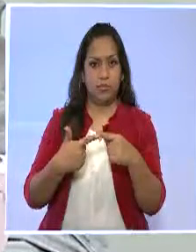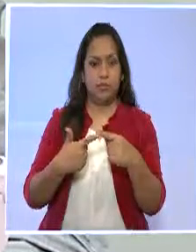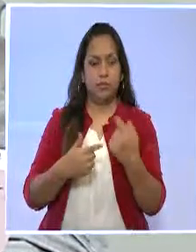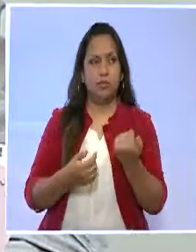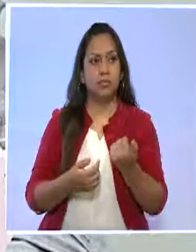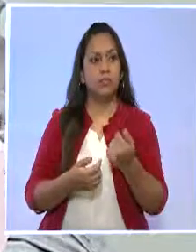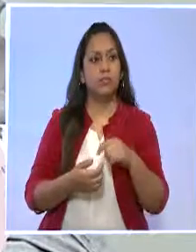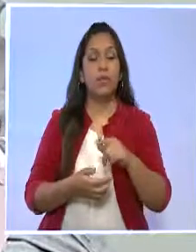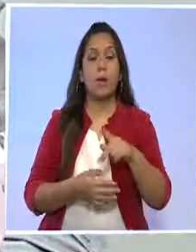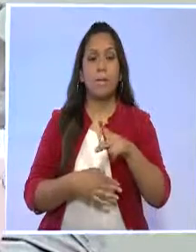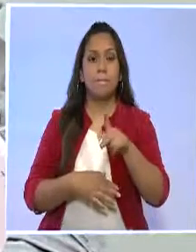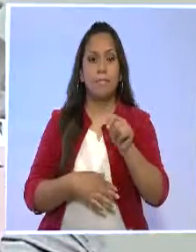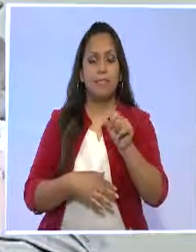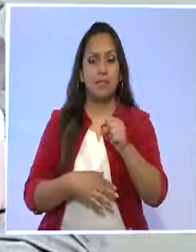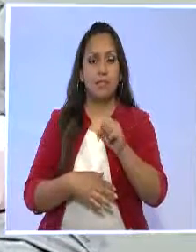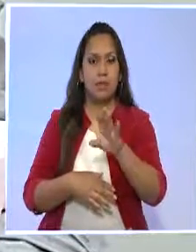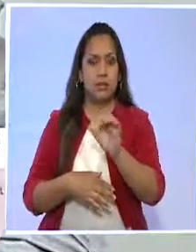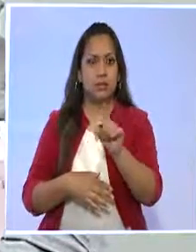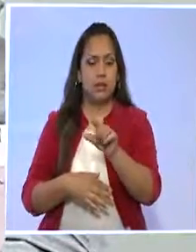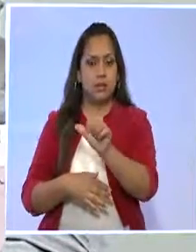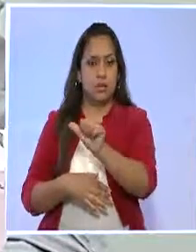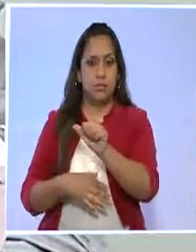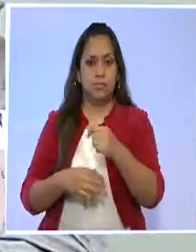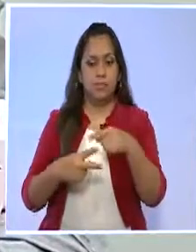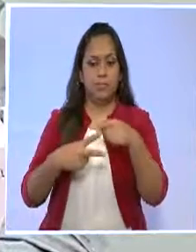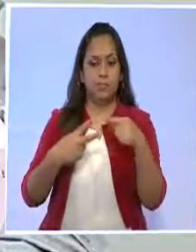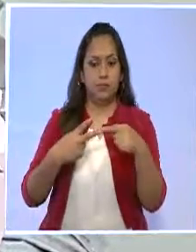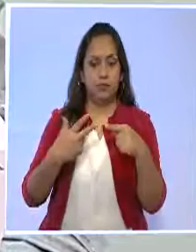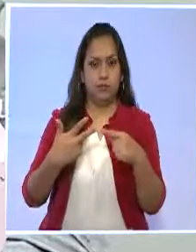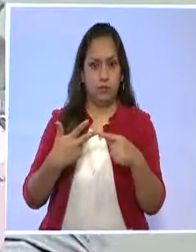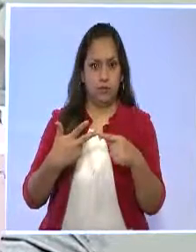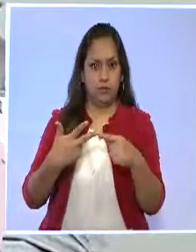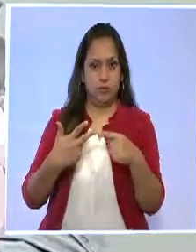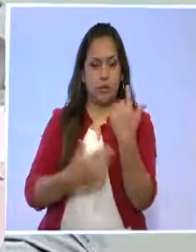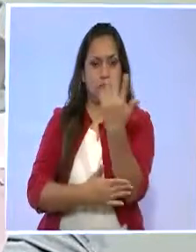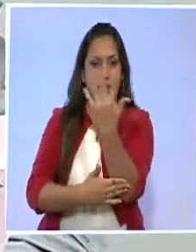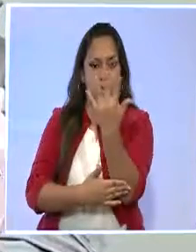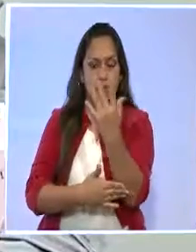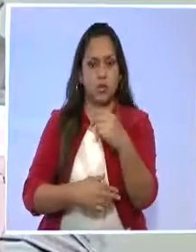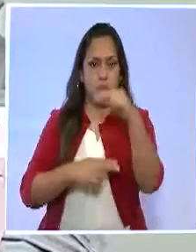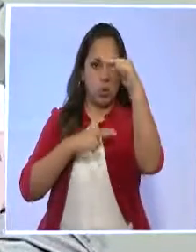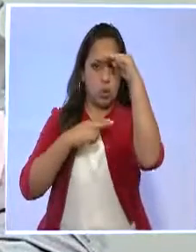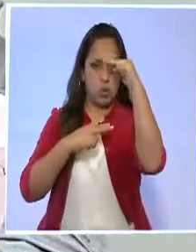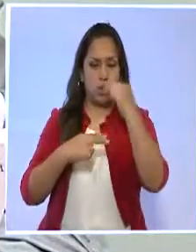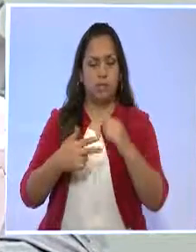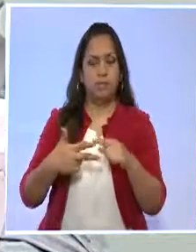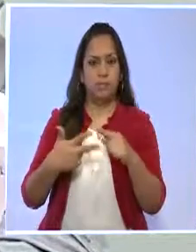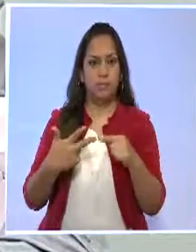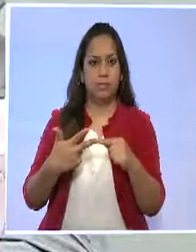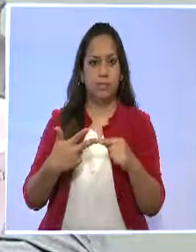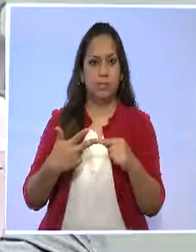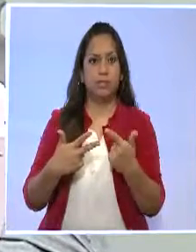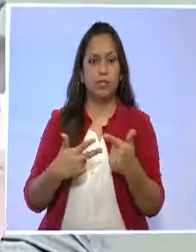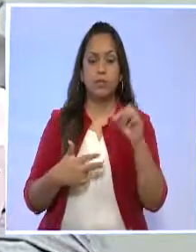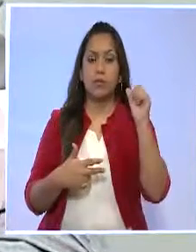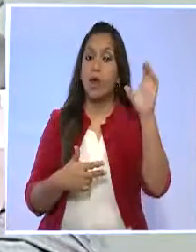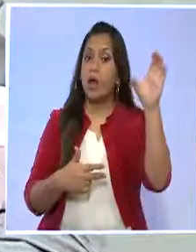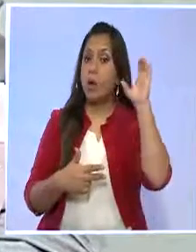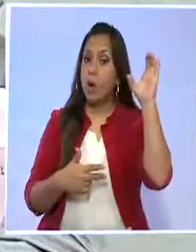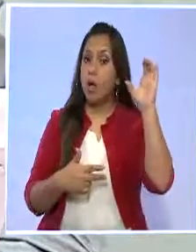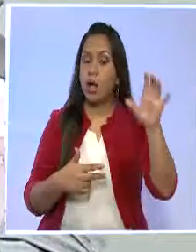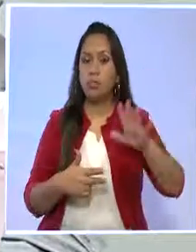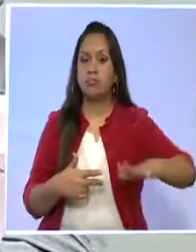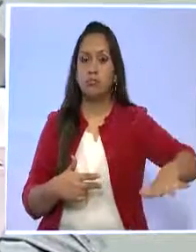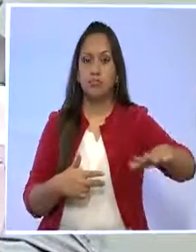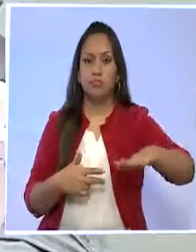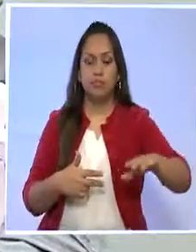pastaza interoceánica en canto y online not y pastaza en azuay las radios el mercurio 1200 a m radio